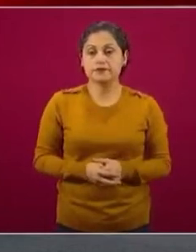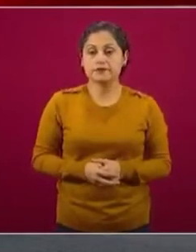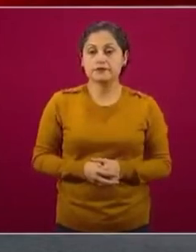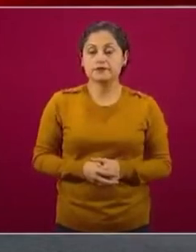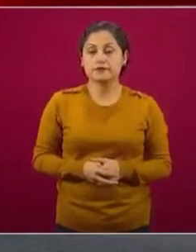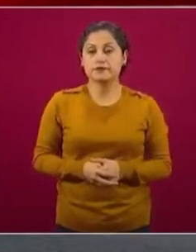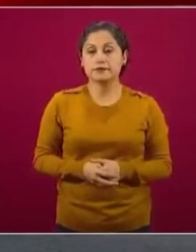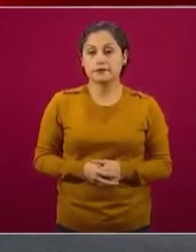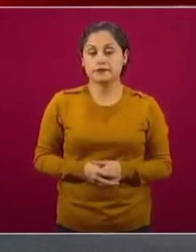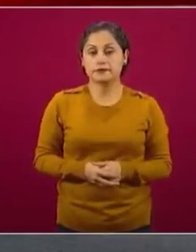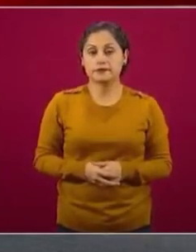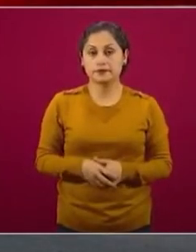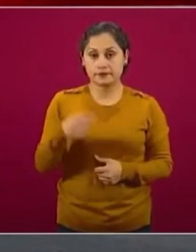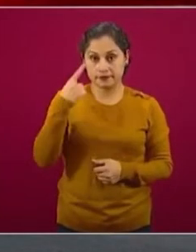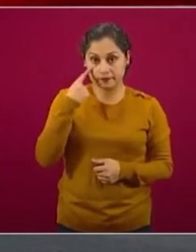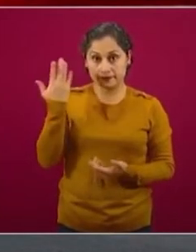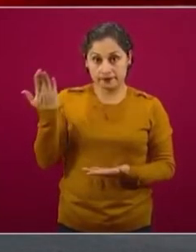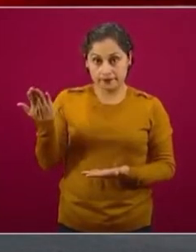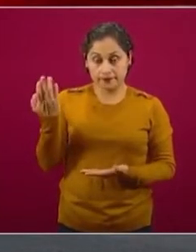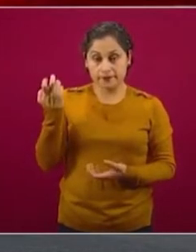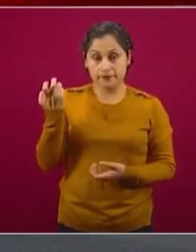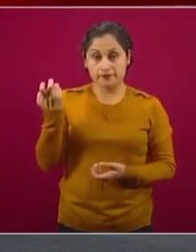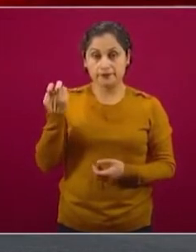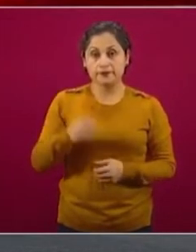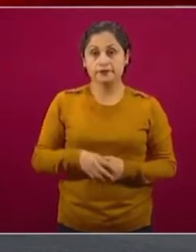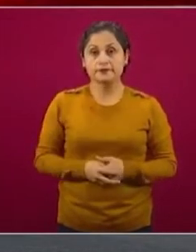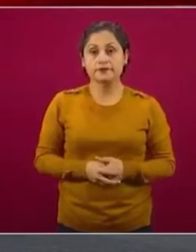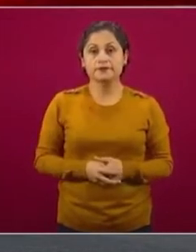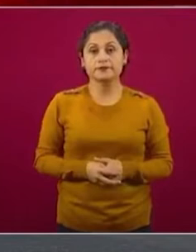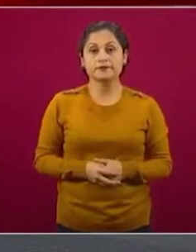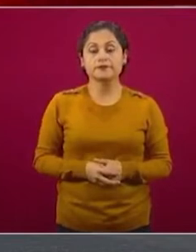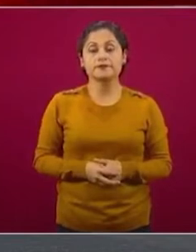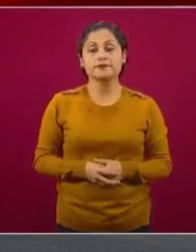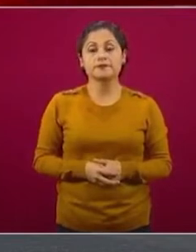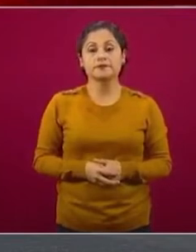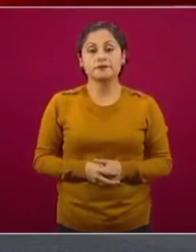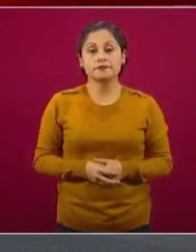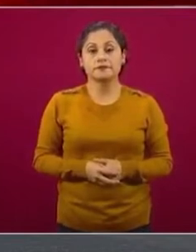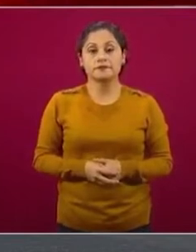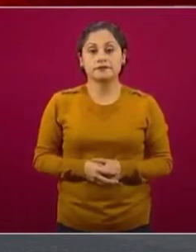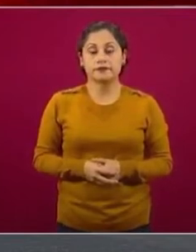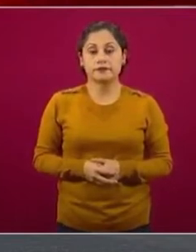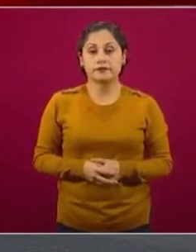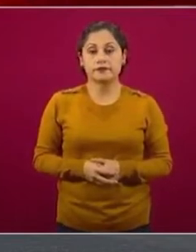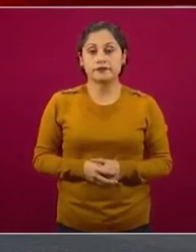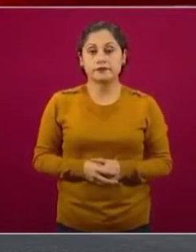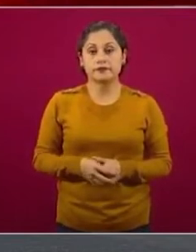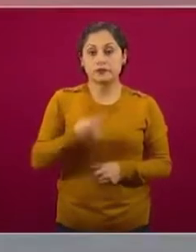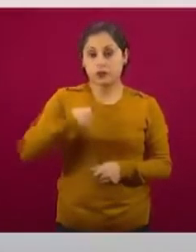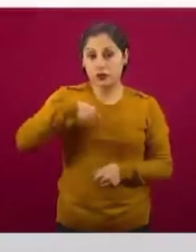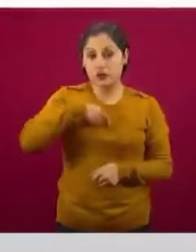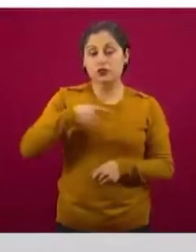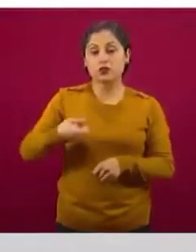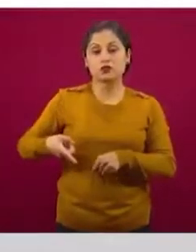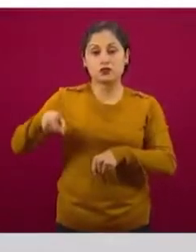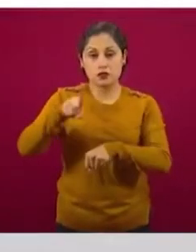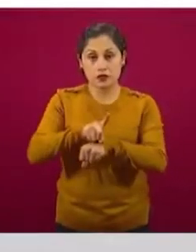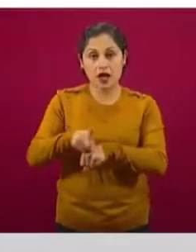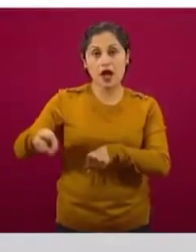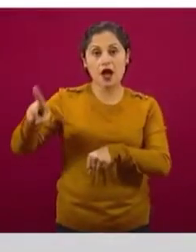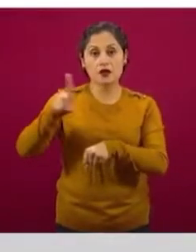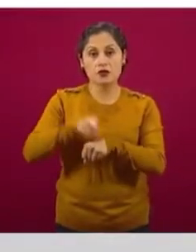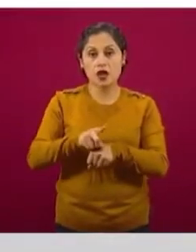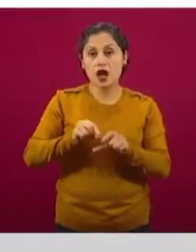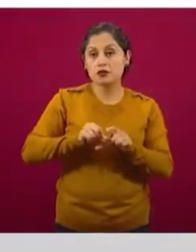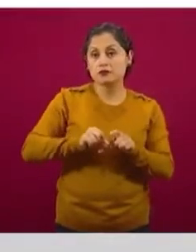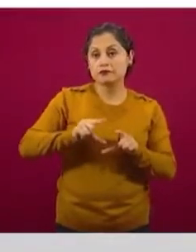Entonces, veamos cómo ya tenemos, vean cómo todos los días vamos reportando el crecimiento de la